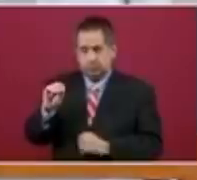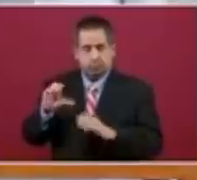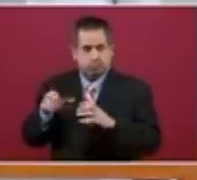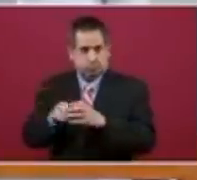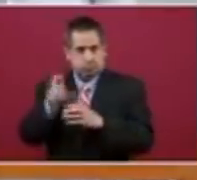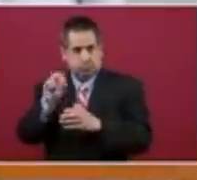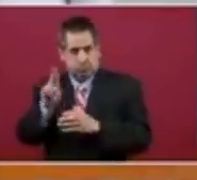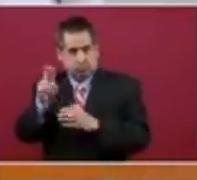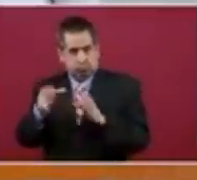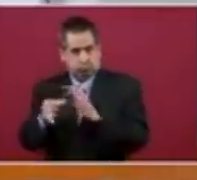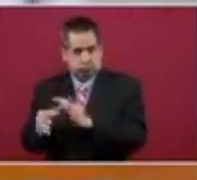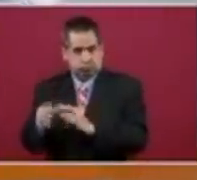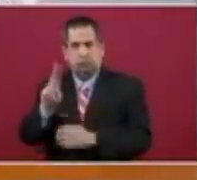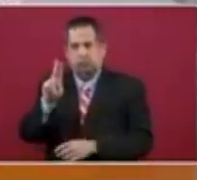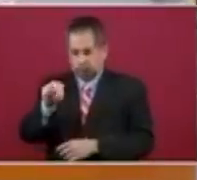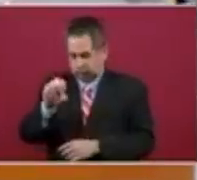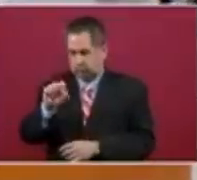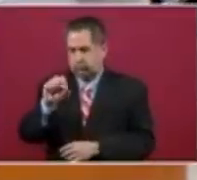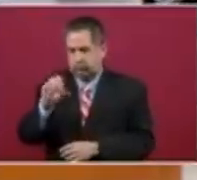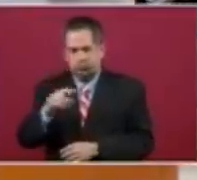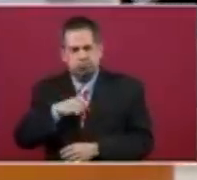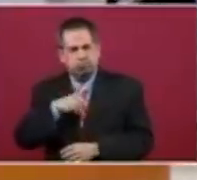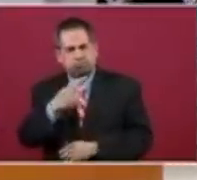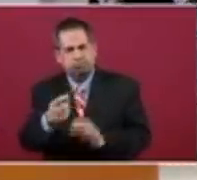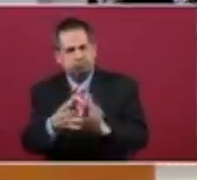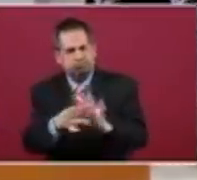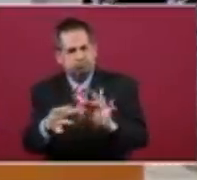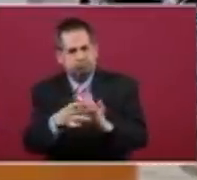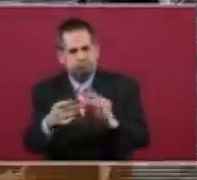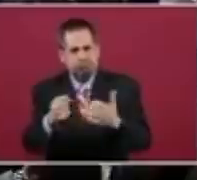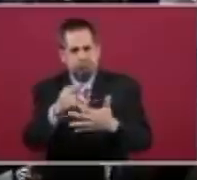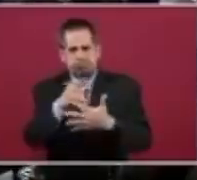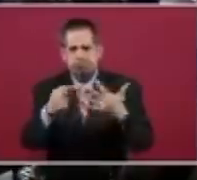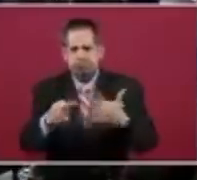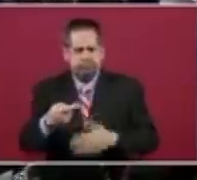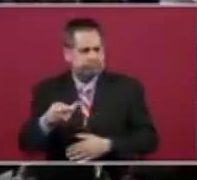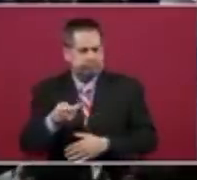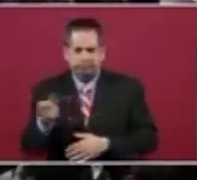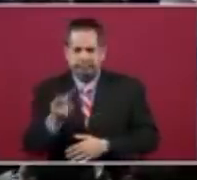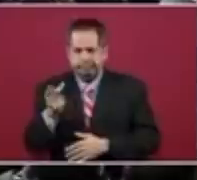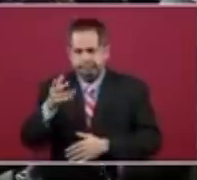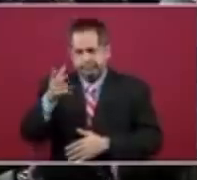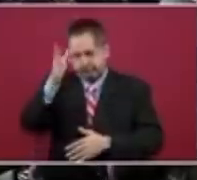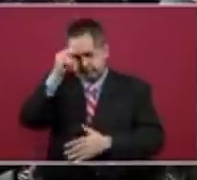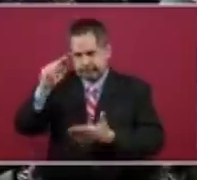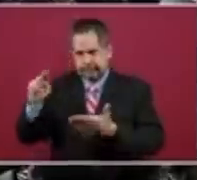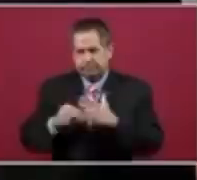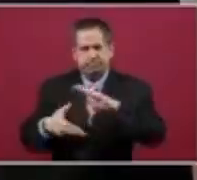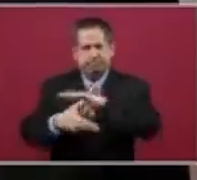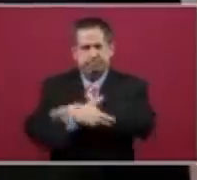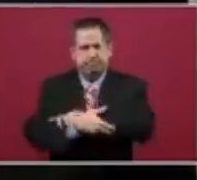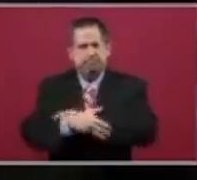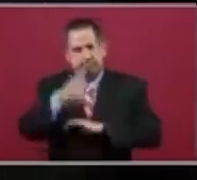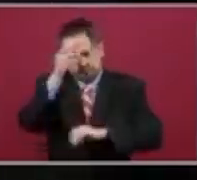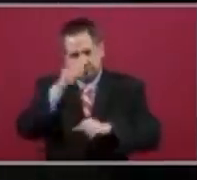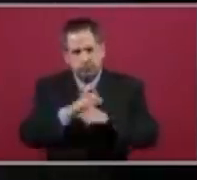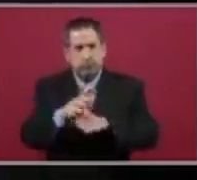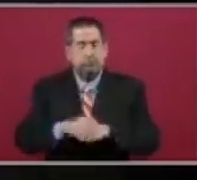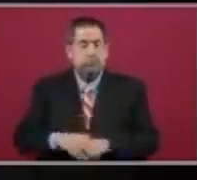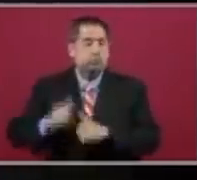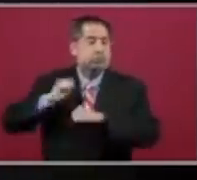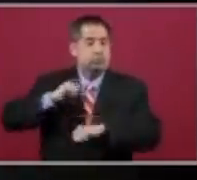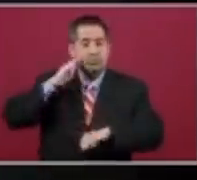quisiera explicarle un poco el contexto de este acuerdo. La UNESCO lidera el Programa